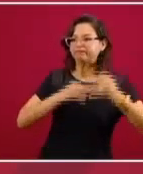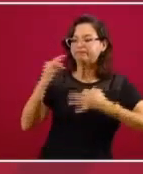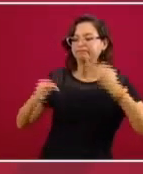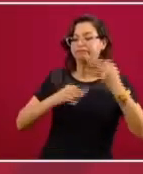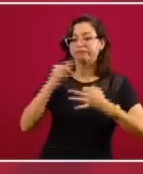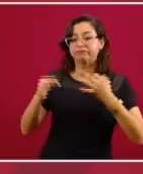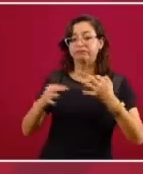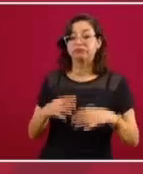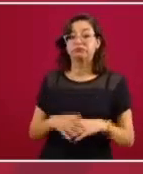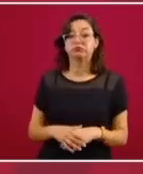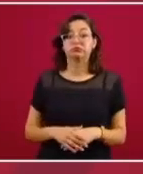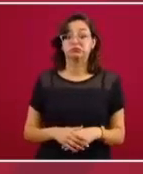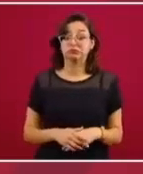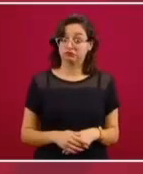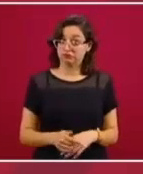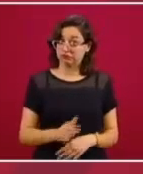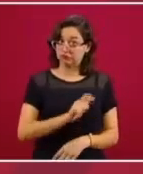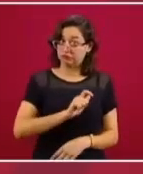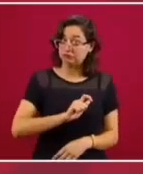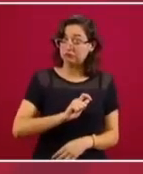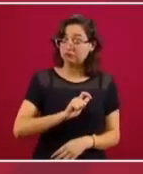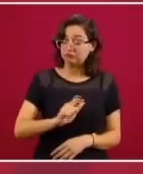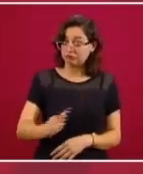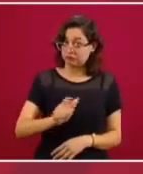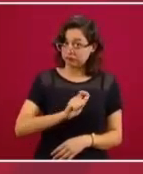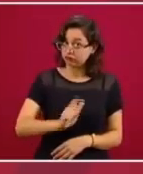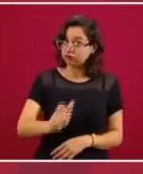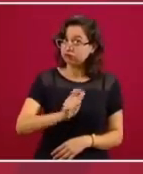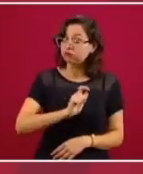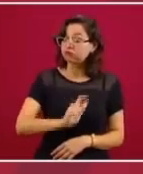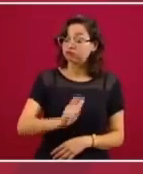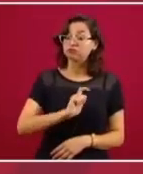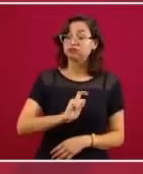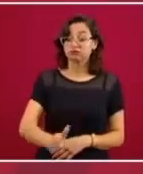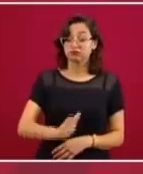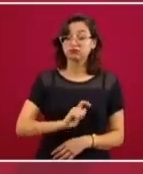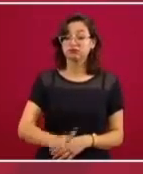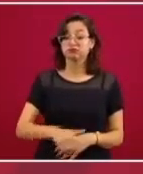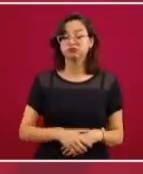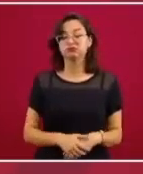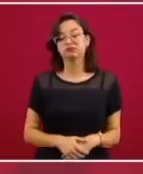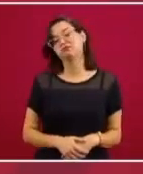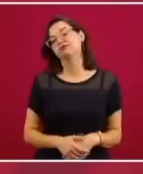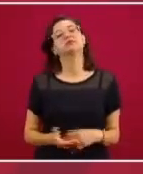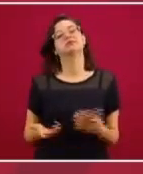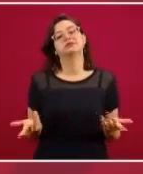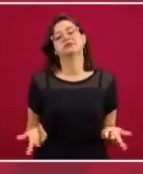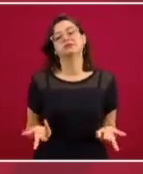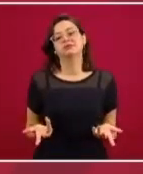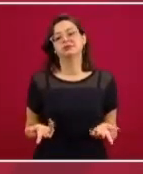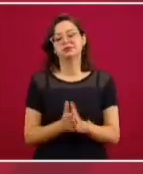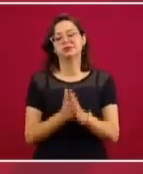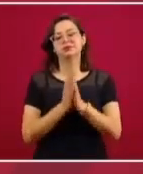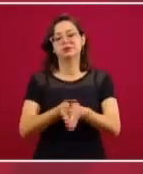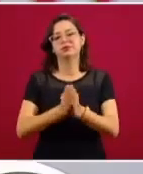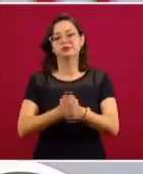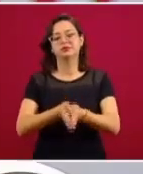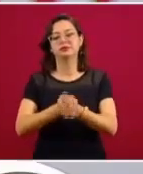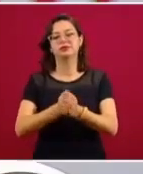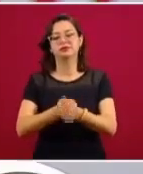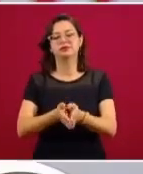Y cuando digo le meten y le meten, es también dinero, porque ni modo que